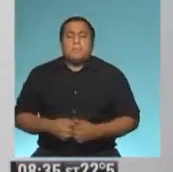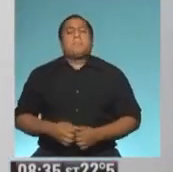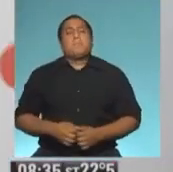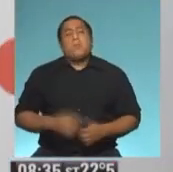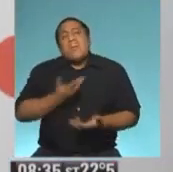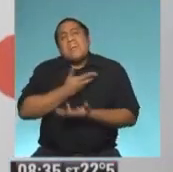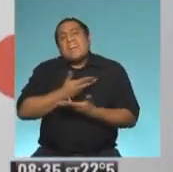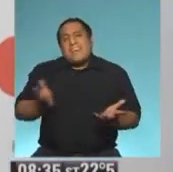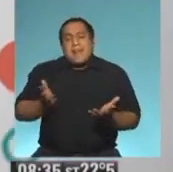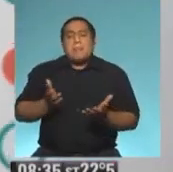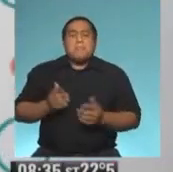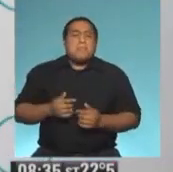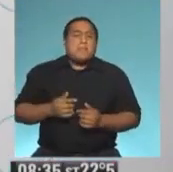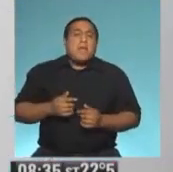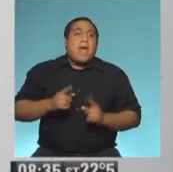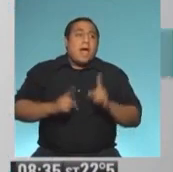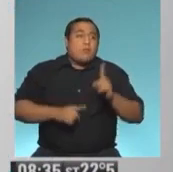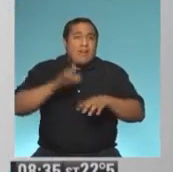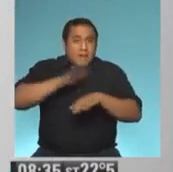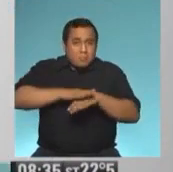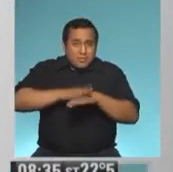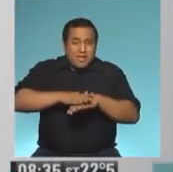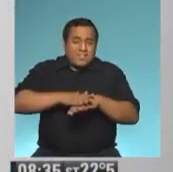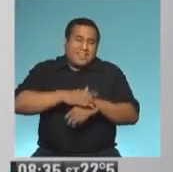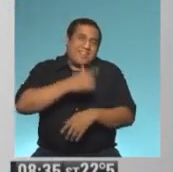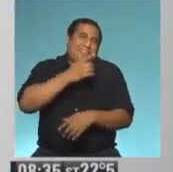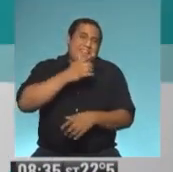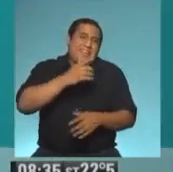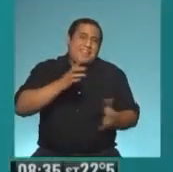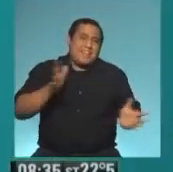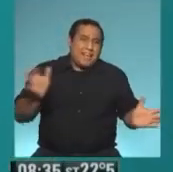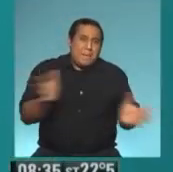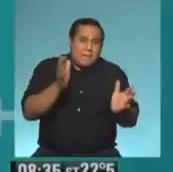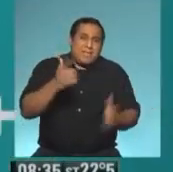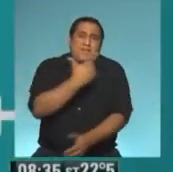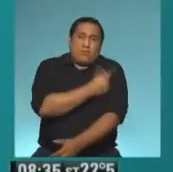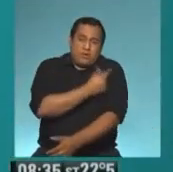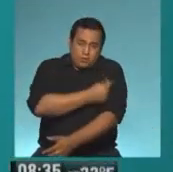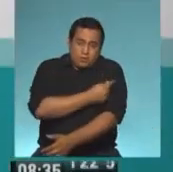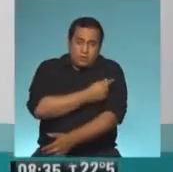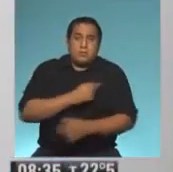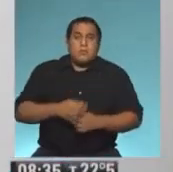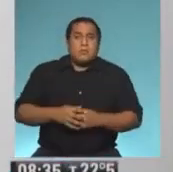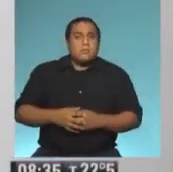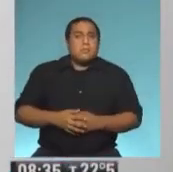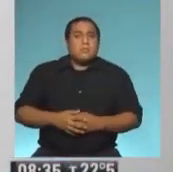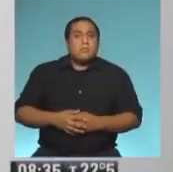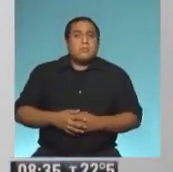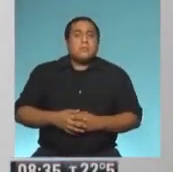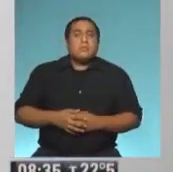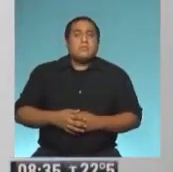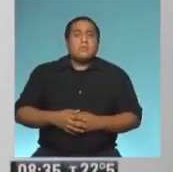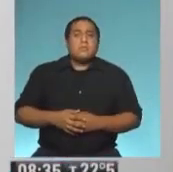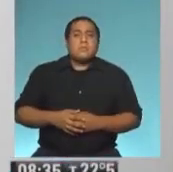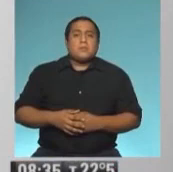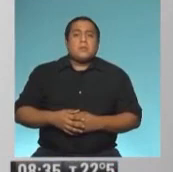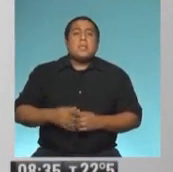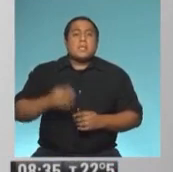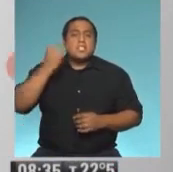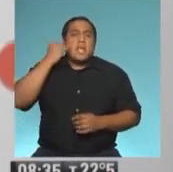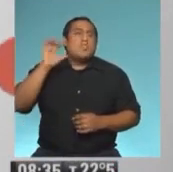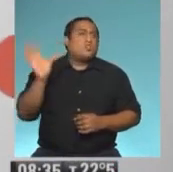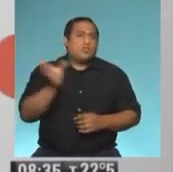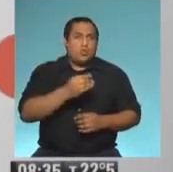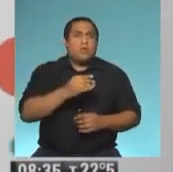las que están a cargo de la campaña de vacunación son las en la ejecución de la campaña. Ya todas han